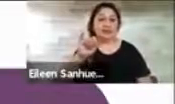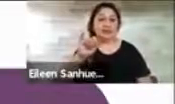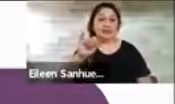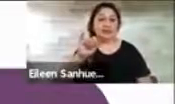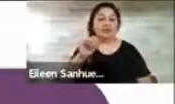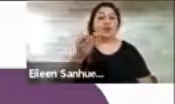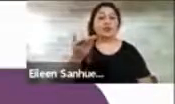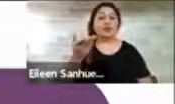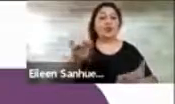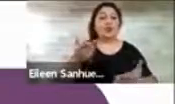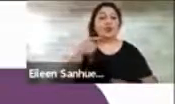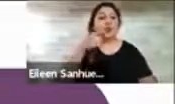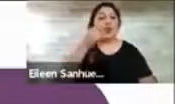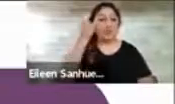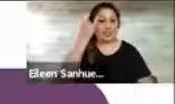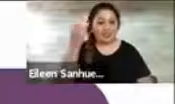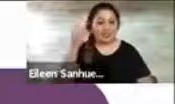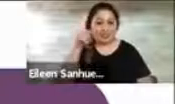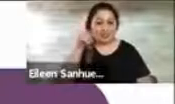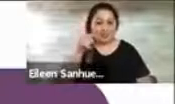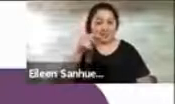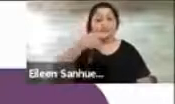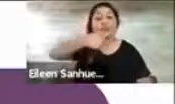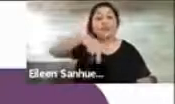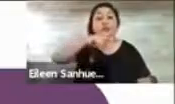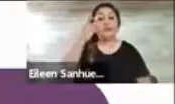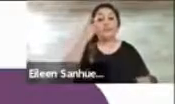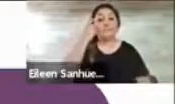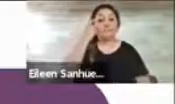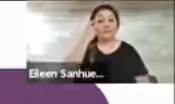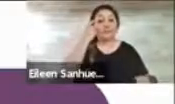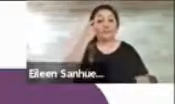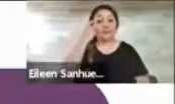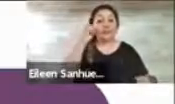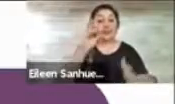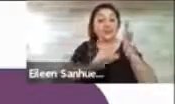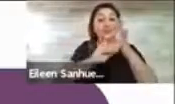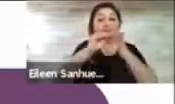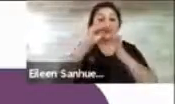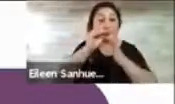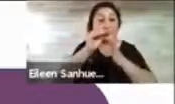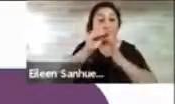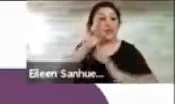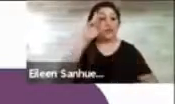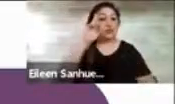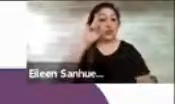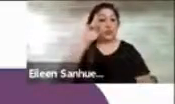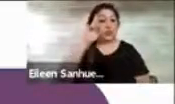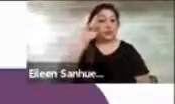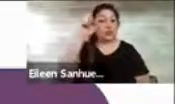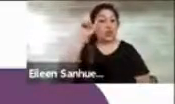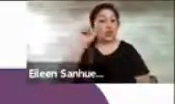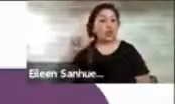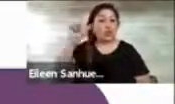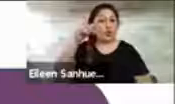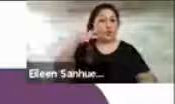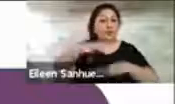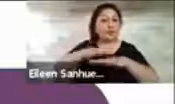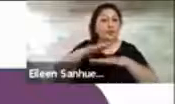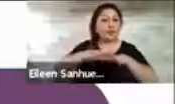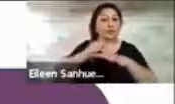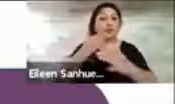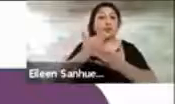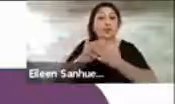argumento, con esta idea. Nosotros pensamos que el desarrollo del razonamiento lógico-matemático en la edad de los párvulos